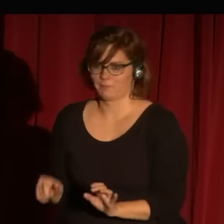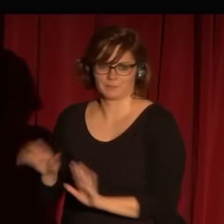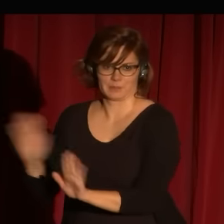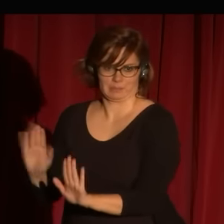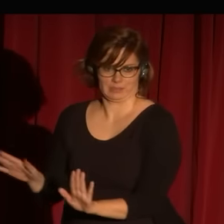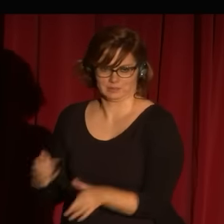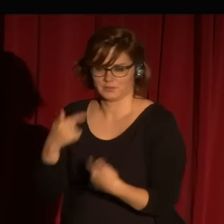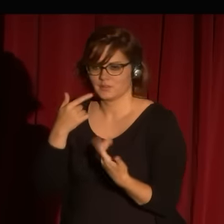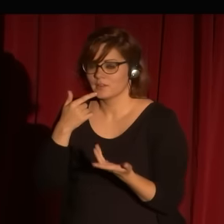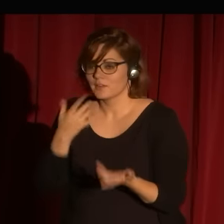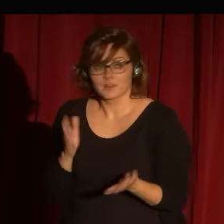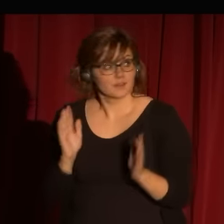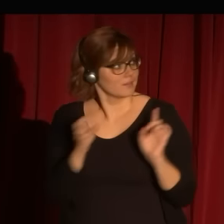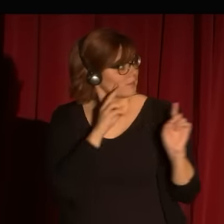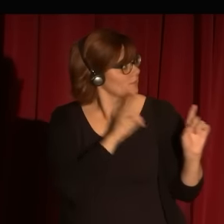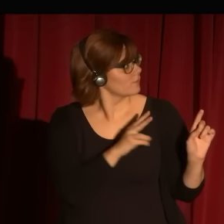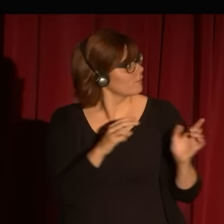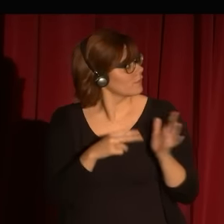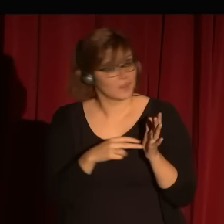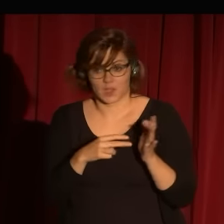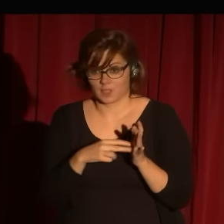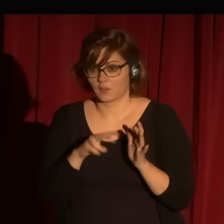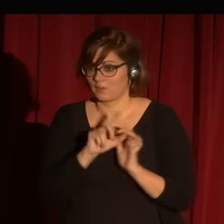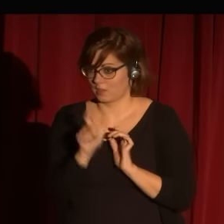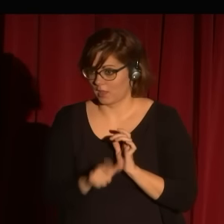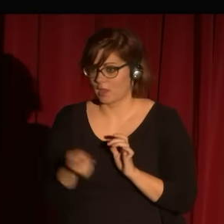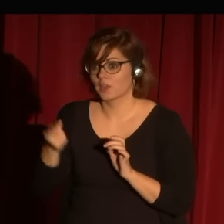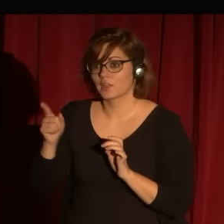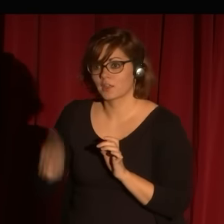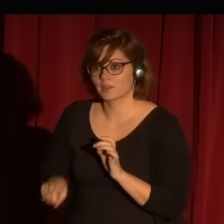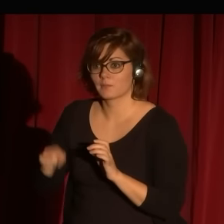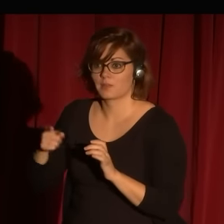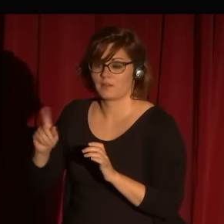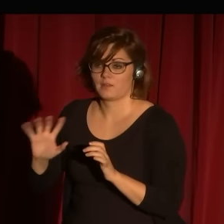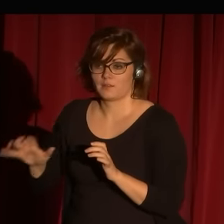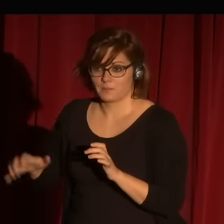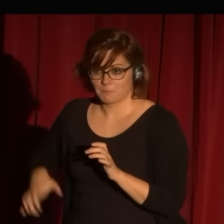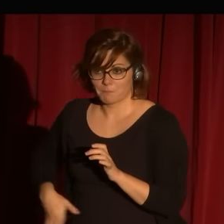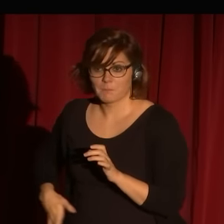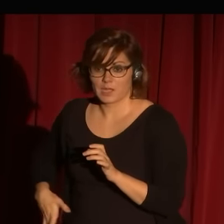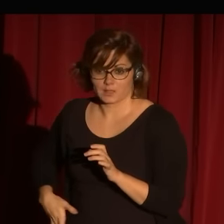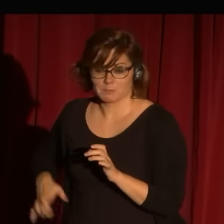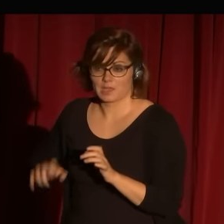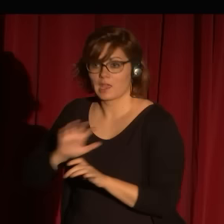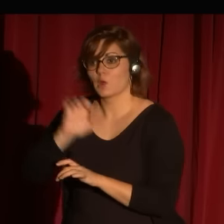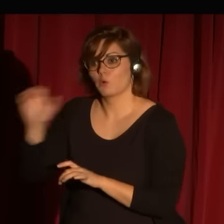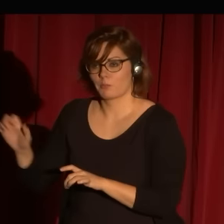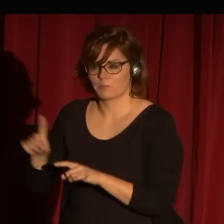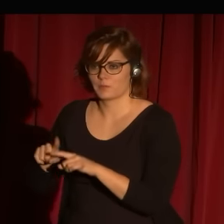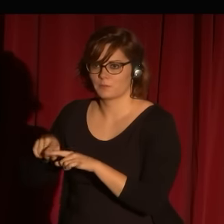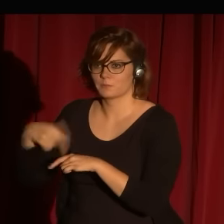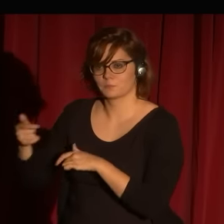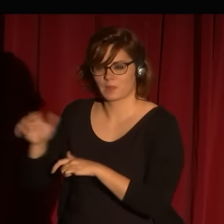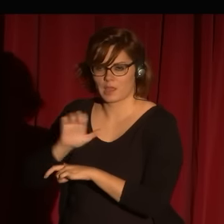visto hace un momento están comiendo contenedores lo hacen los italianos y también los grandes príncipes europeos pero tardarán en hacerlo más en